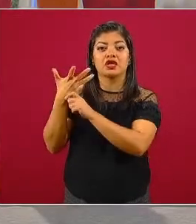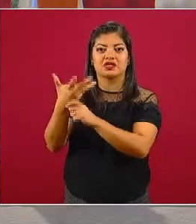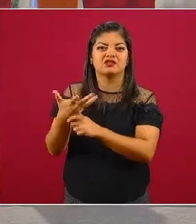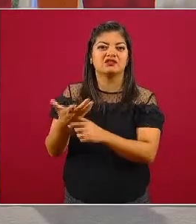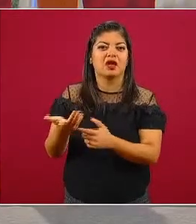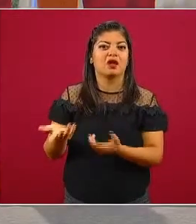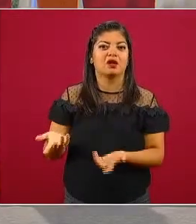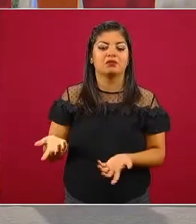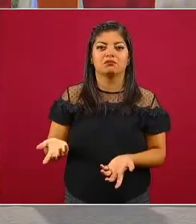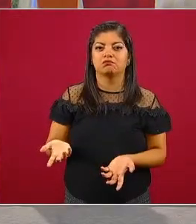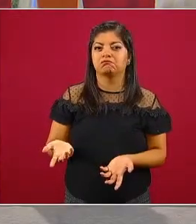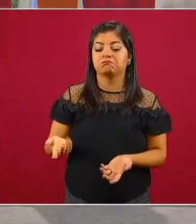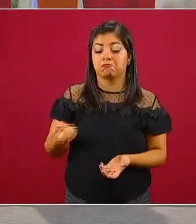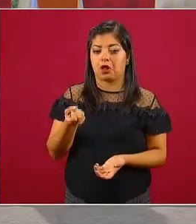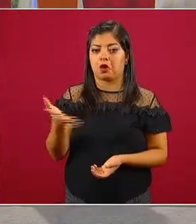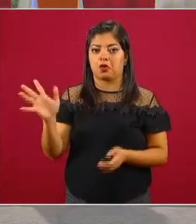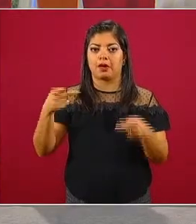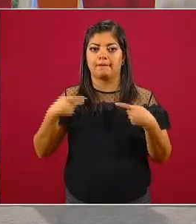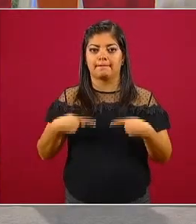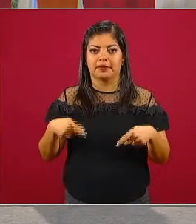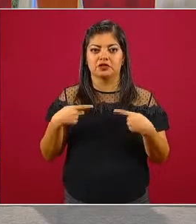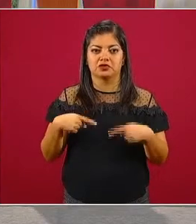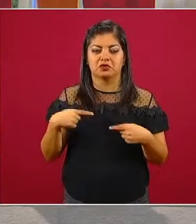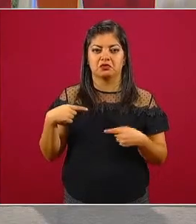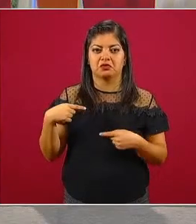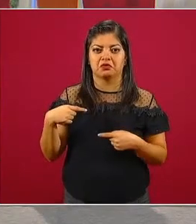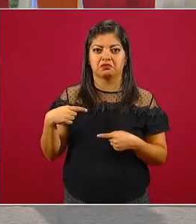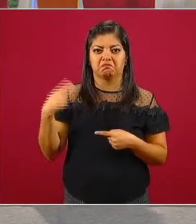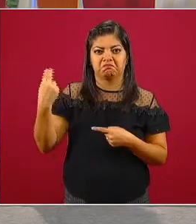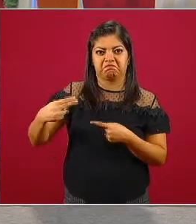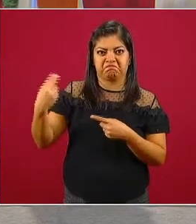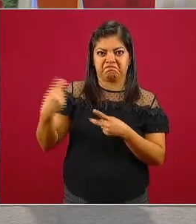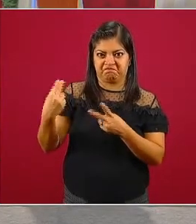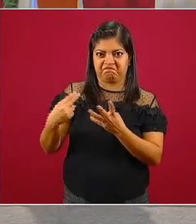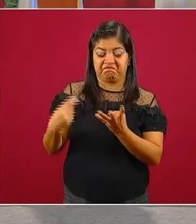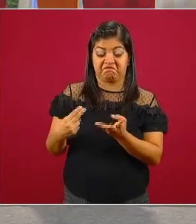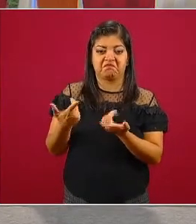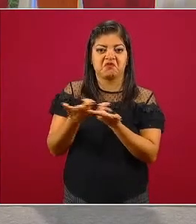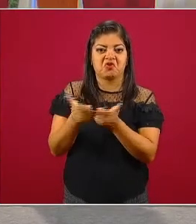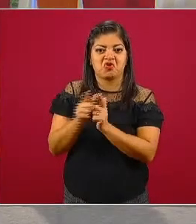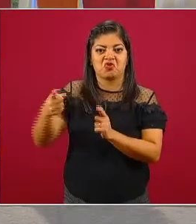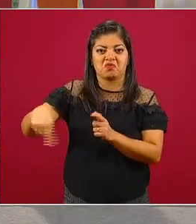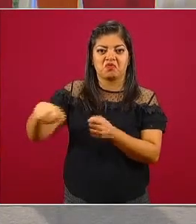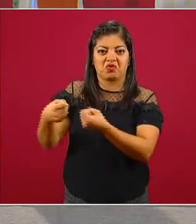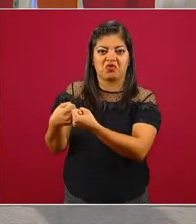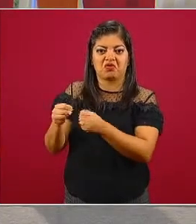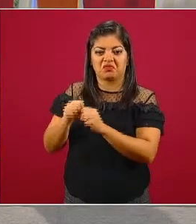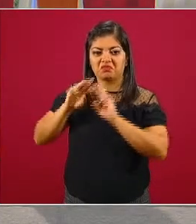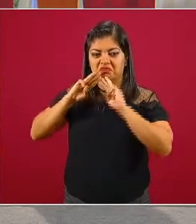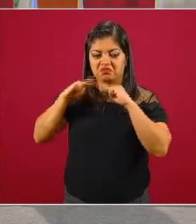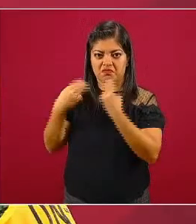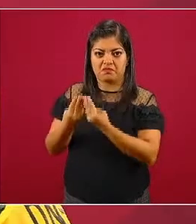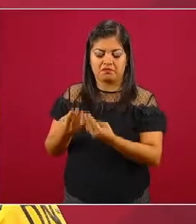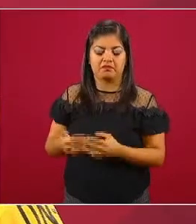algunas personas, parte de su grupo delincuencial.